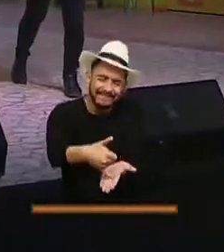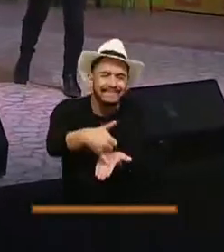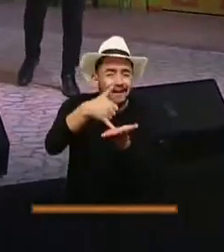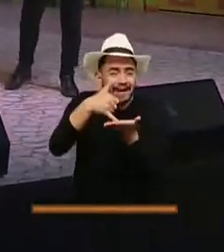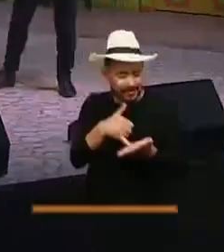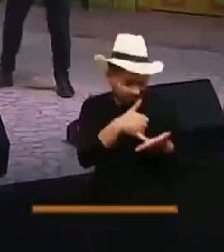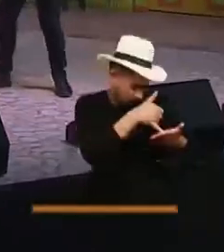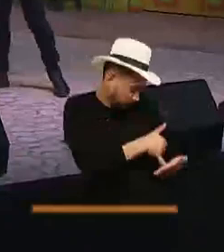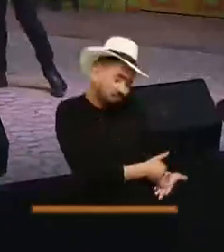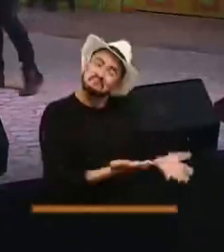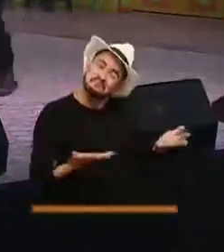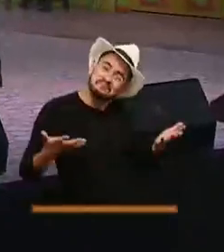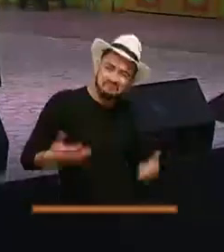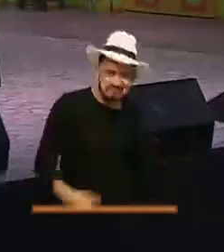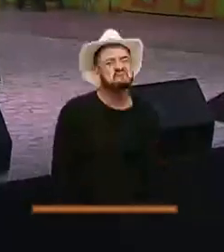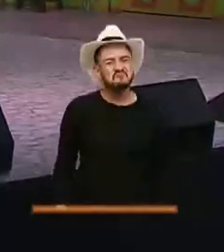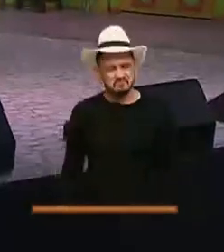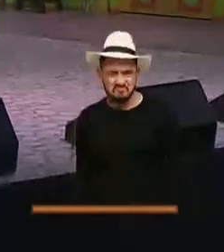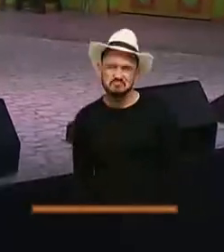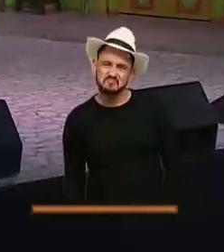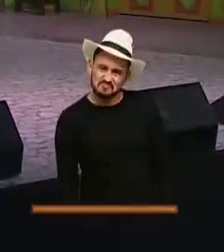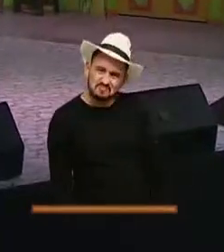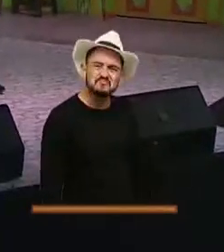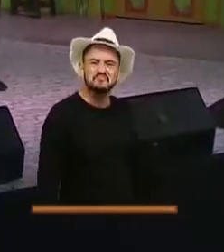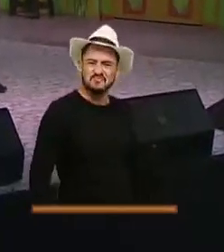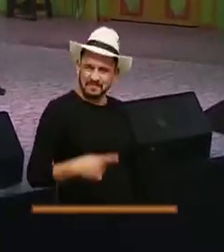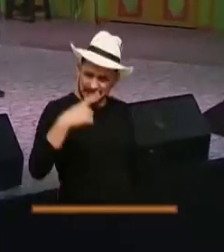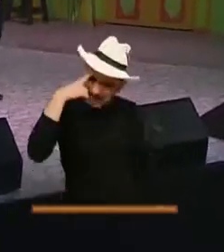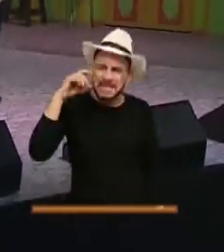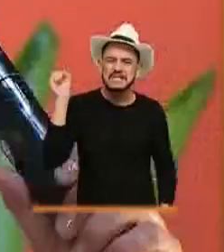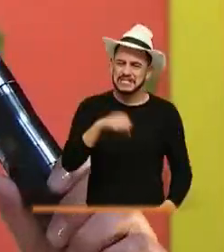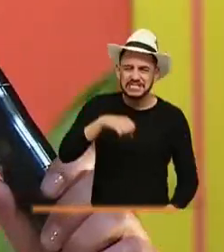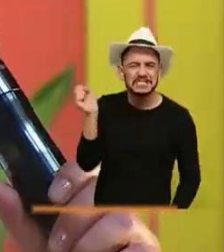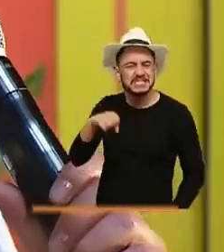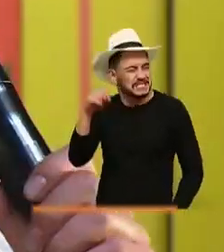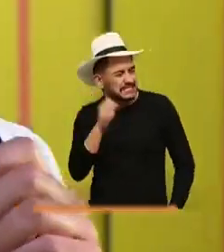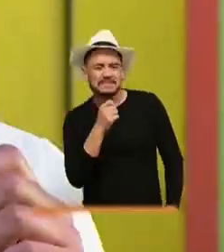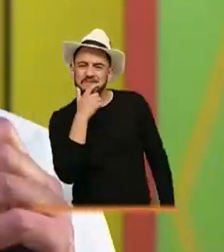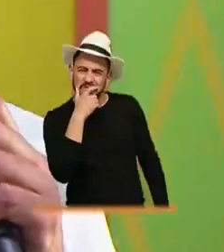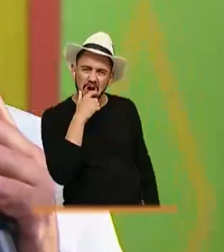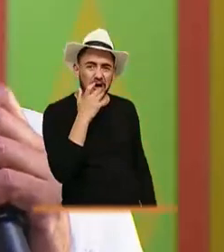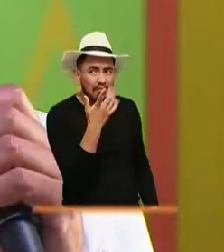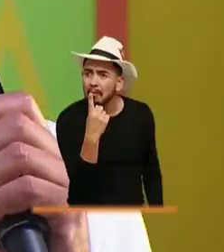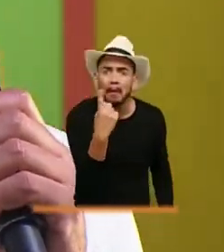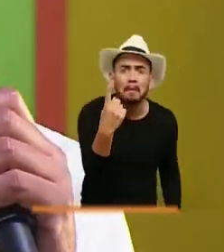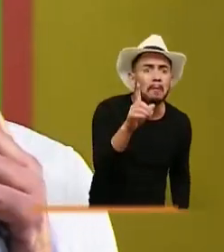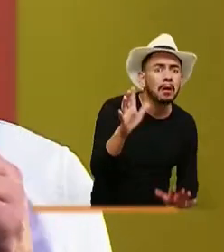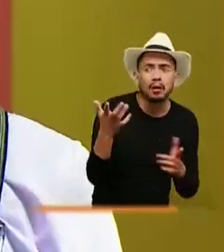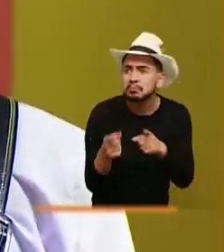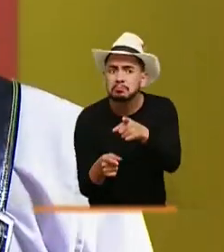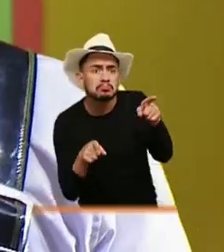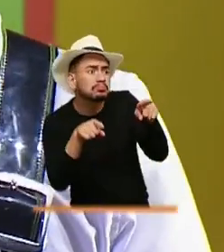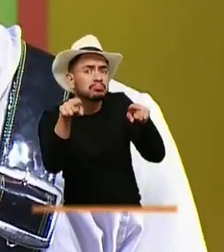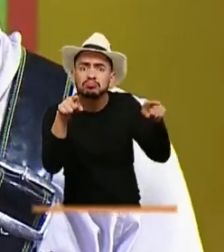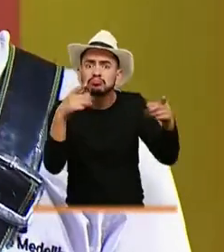premiación. En eso estamos de acuerdo, por donde quiera que ande, a mí que me den el